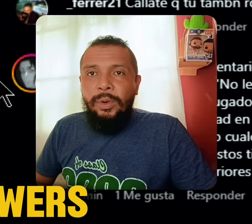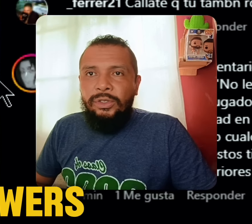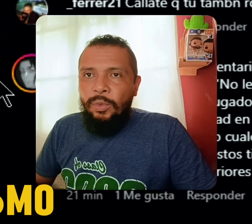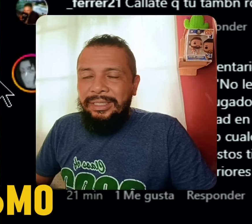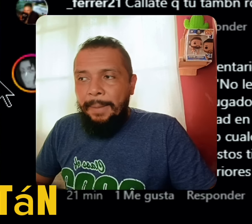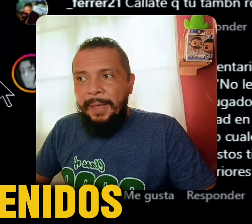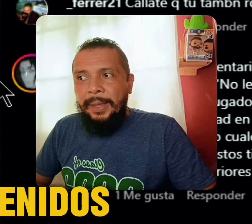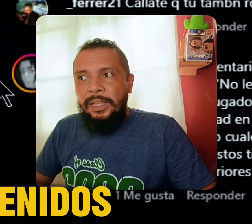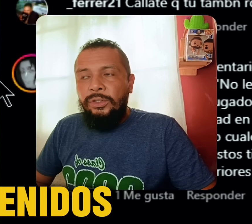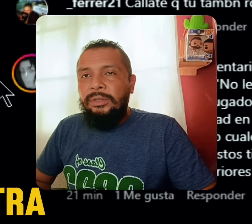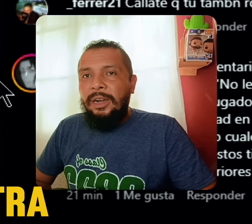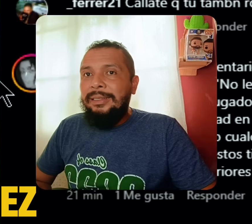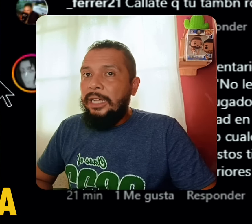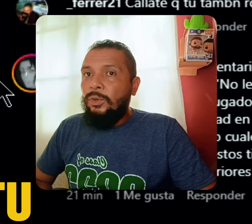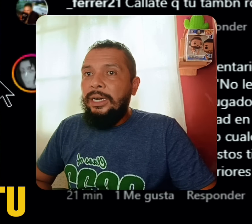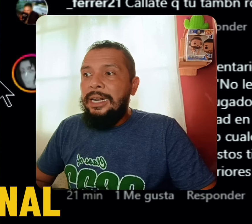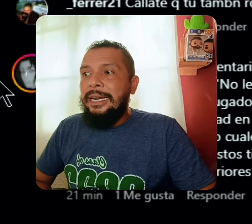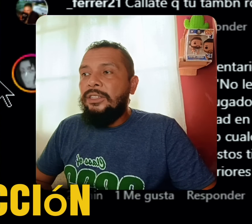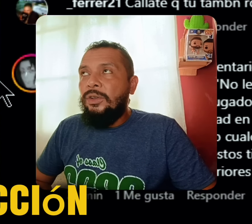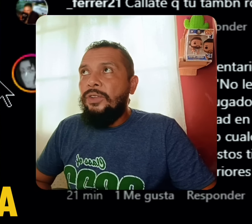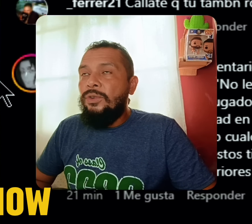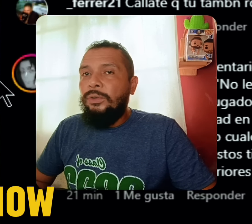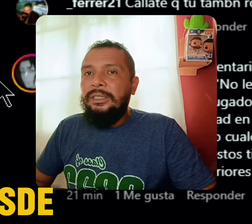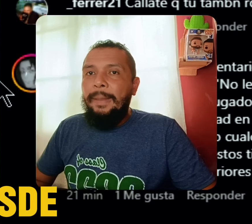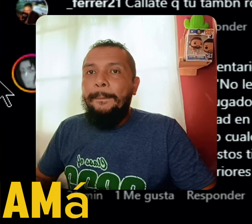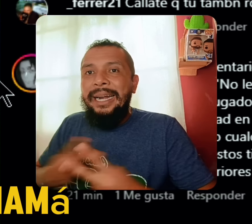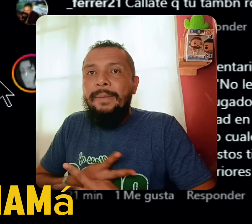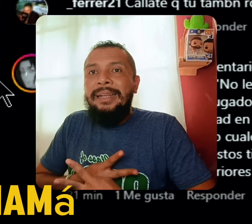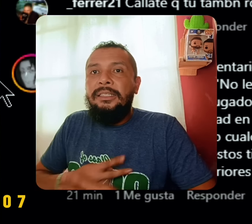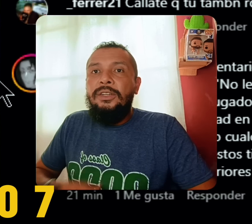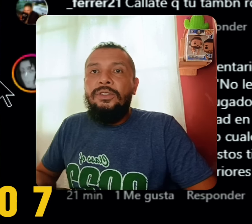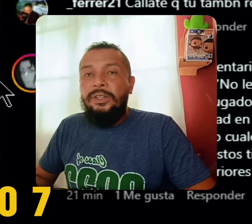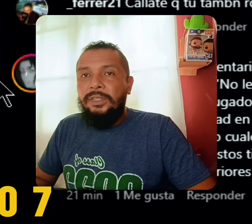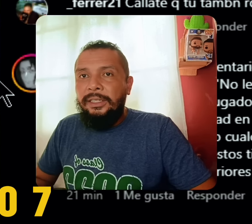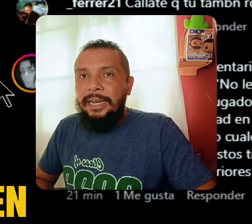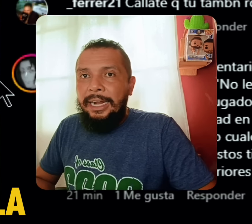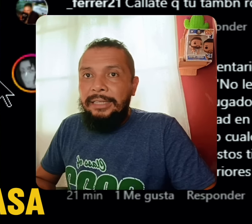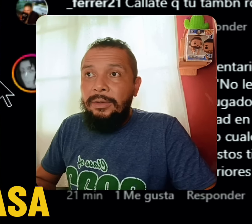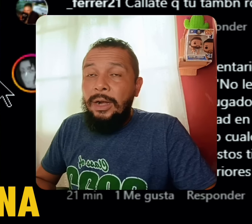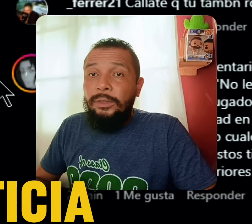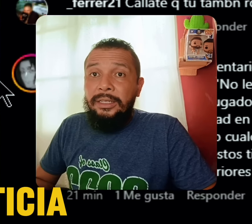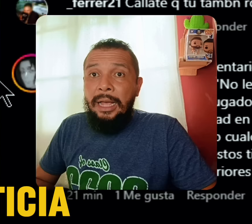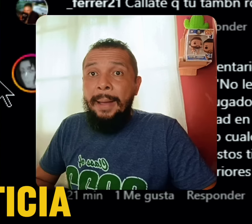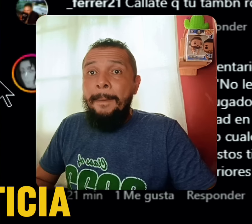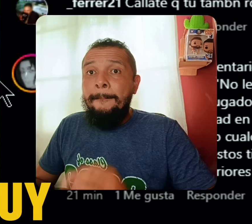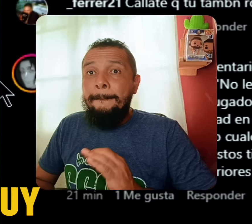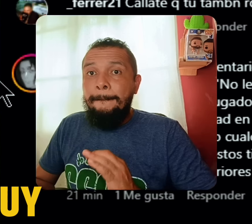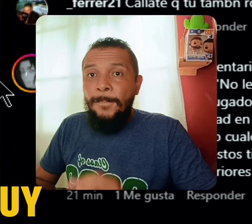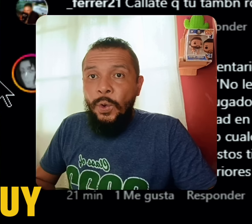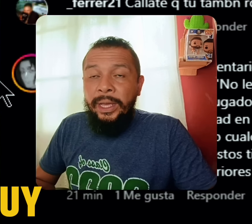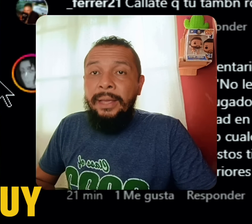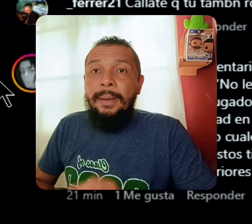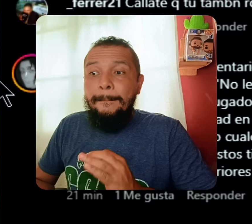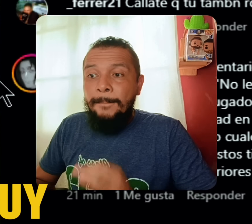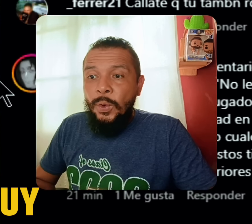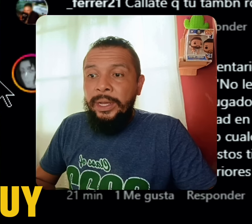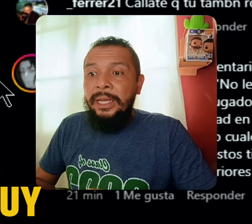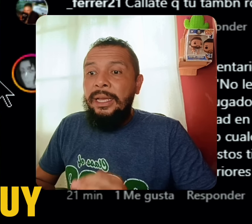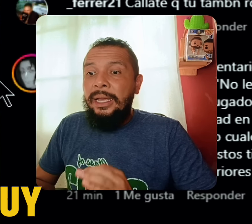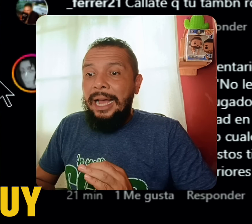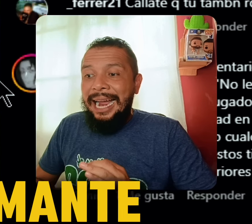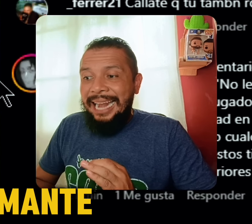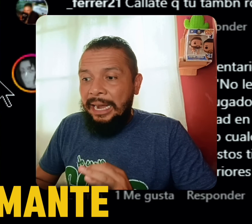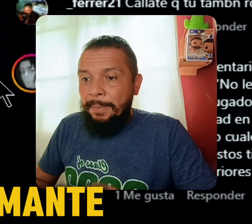Hola, You Knowers, ¿cómo están? Bienvenidos otra vez a tu canal Reacciona, You Know, desde Panamá 507 en la casa. Una noticia muy,